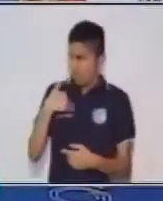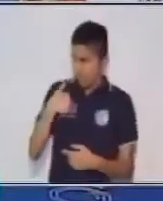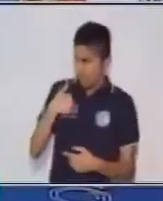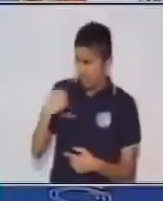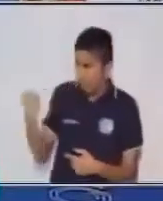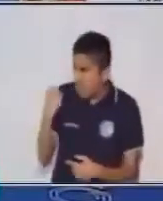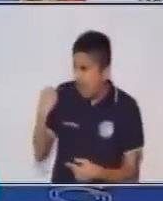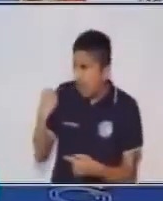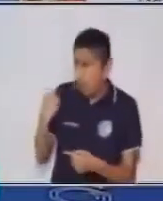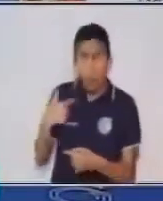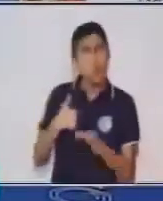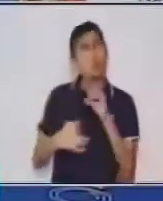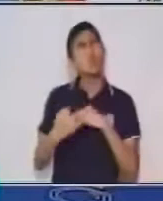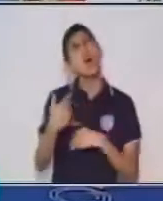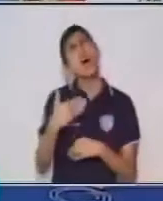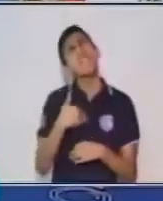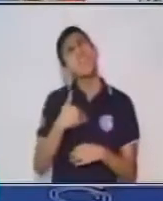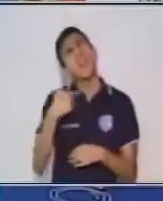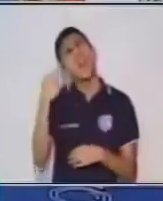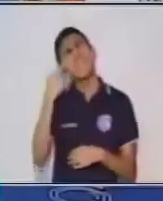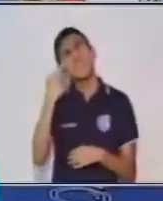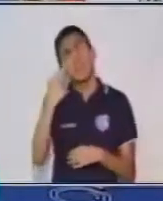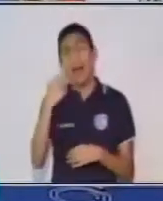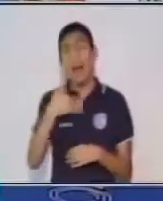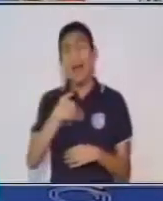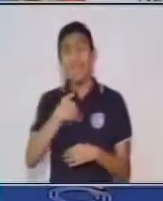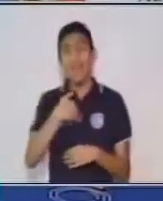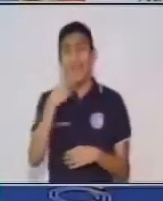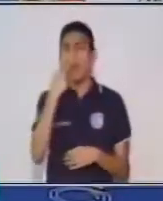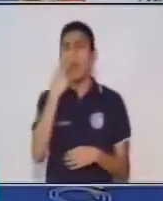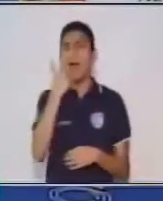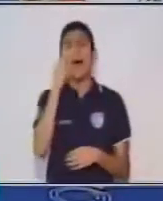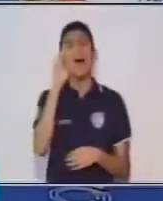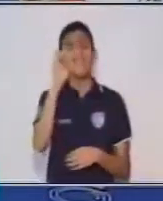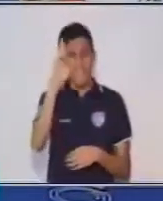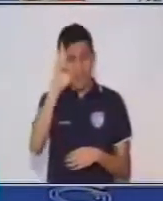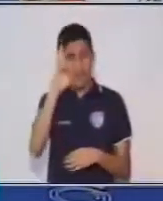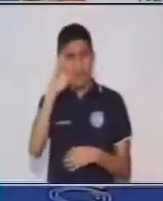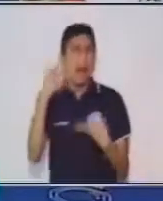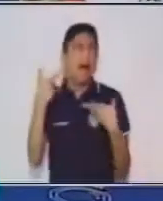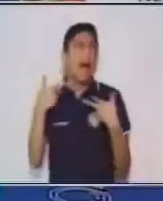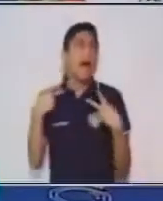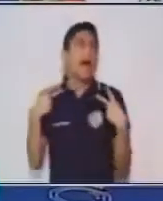visto. Creo que ya más o menos sabes cuál es ese verbo auxiliar.